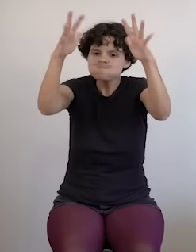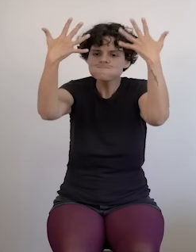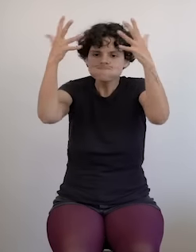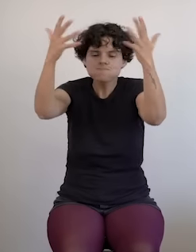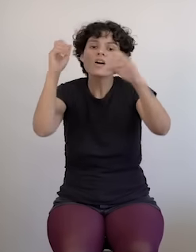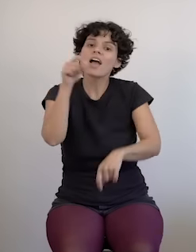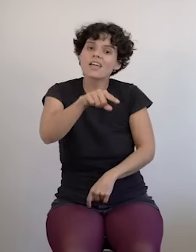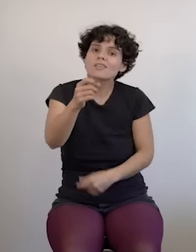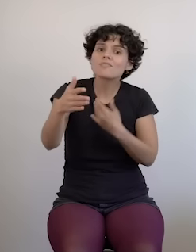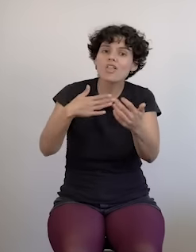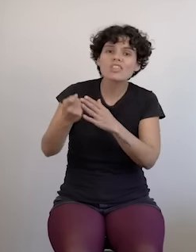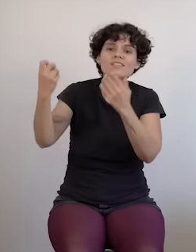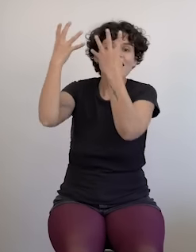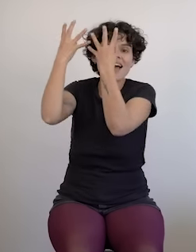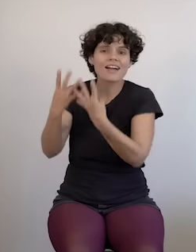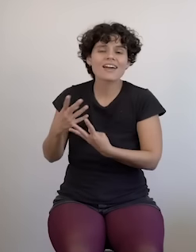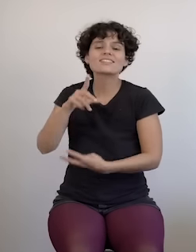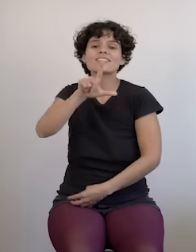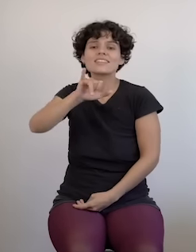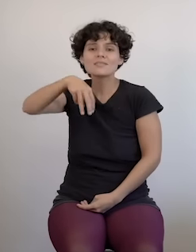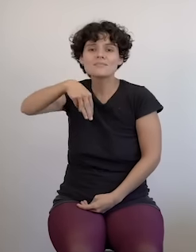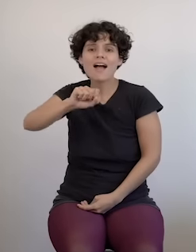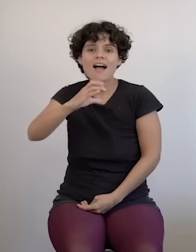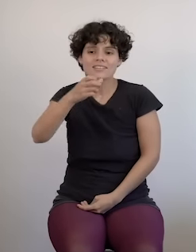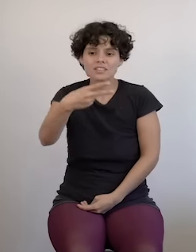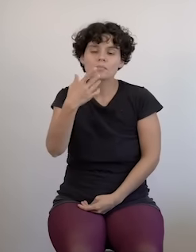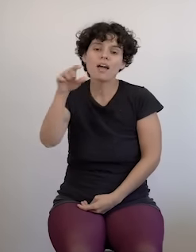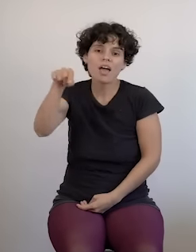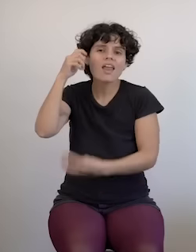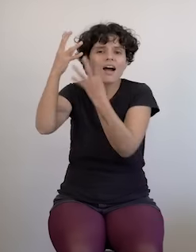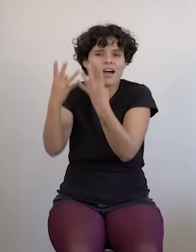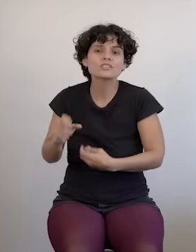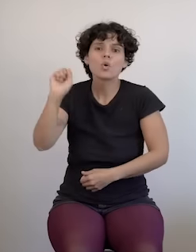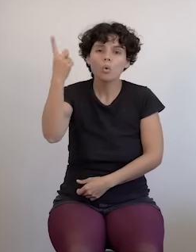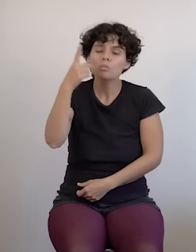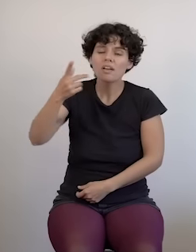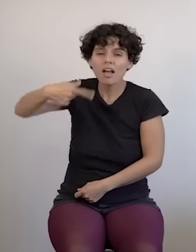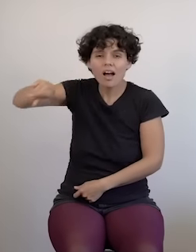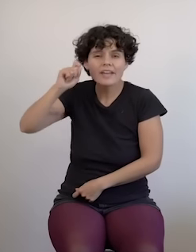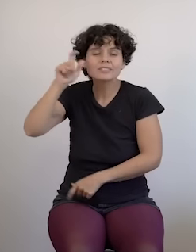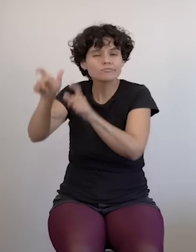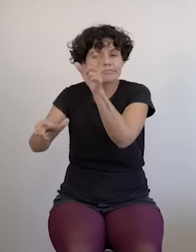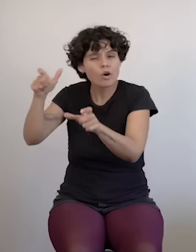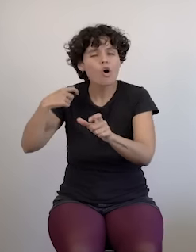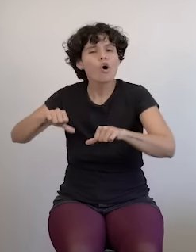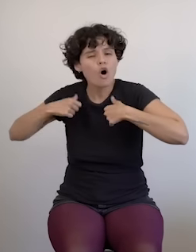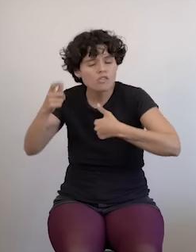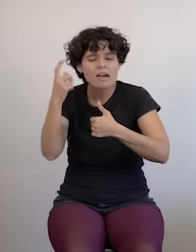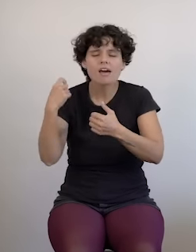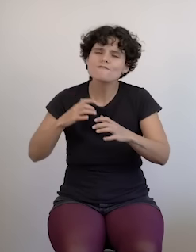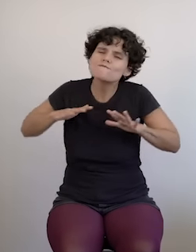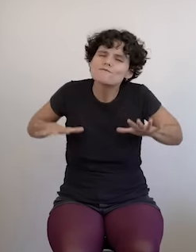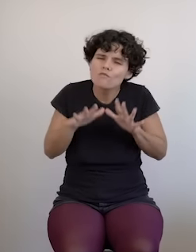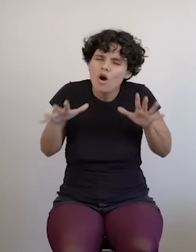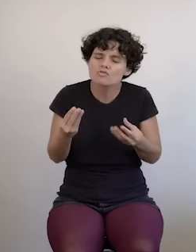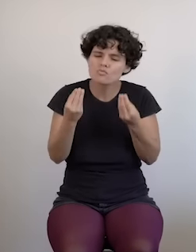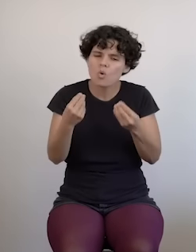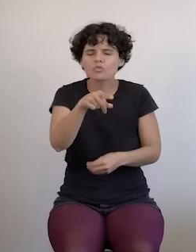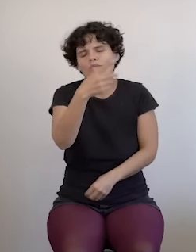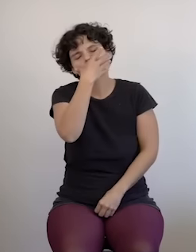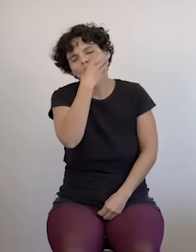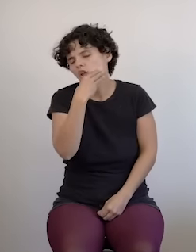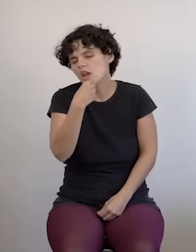de Limache. ¿Sí? Sí, para la casa uno, que los muchachos se están esforzando. Caleta. Mira, qué bonito. Gracias, te lo agradezco,